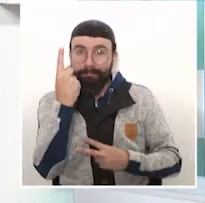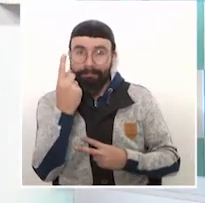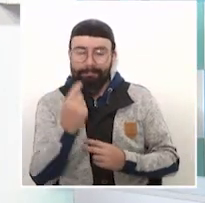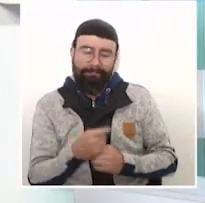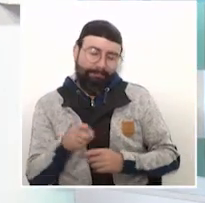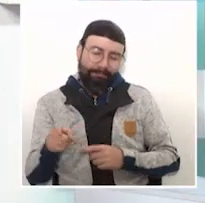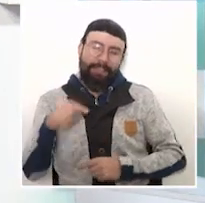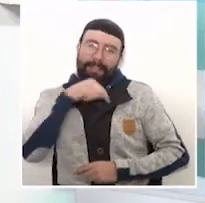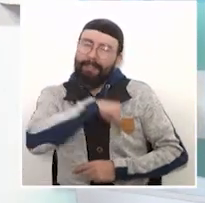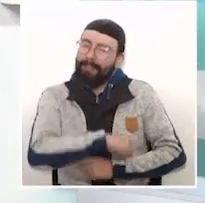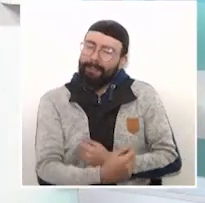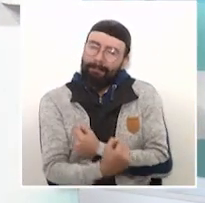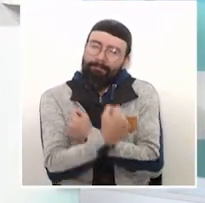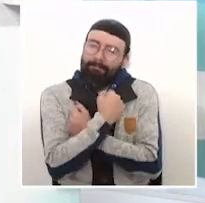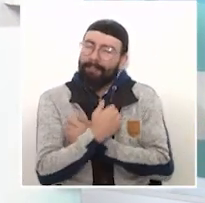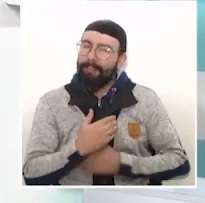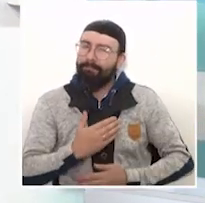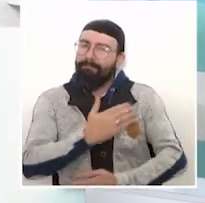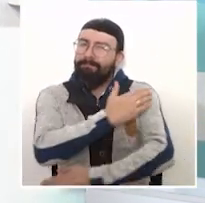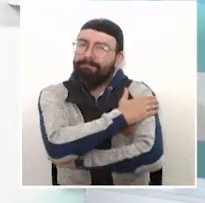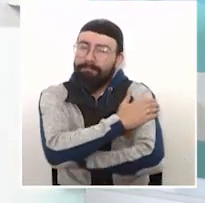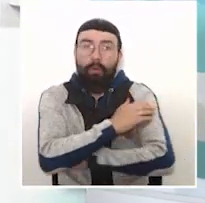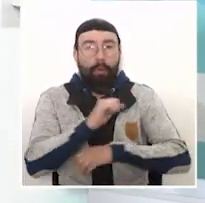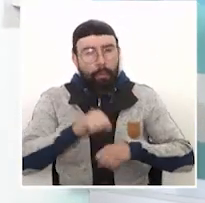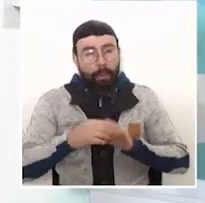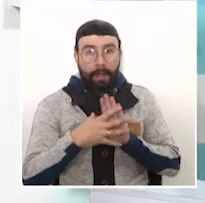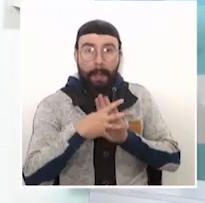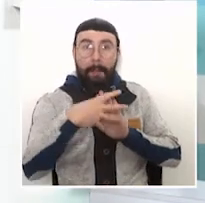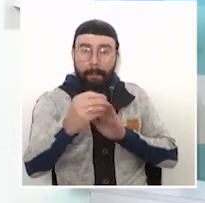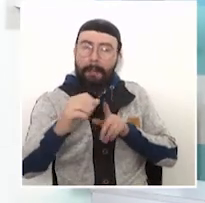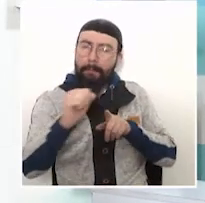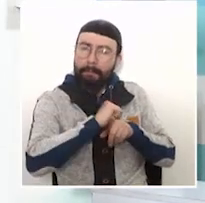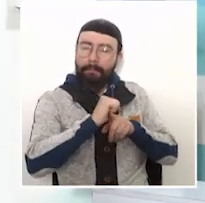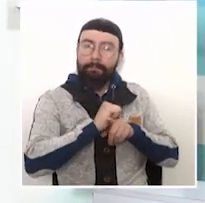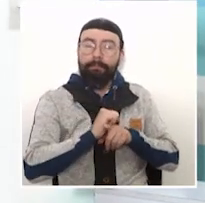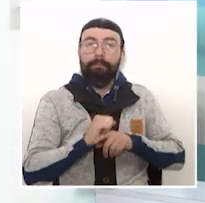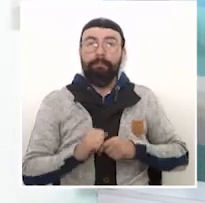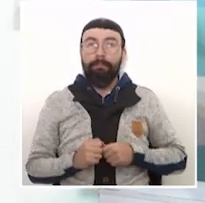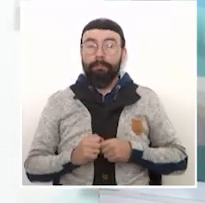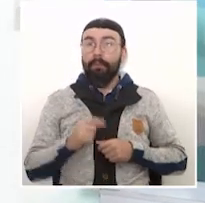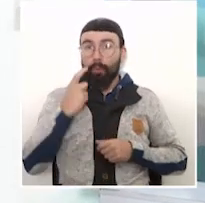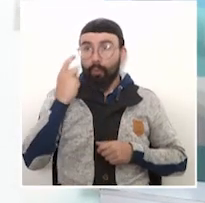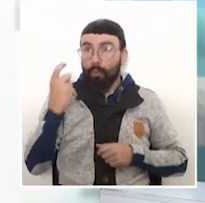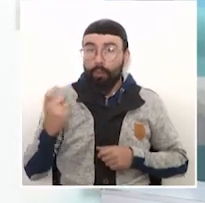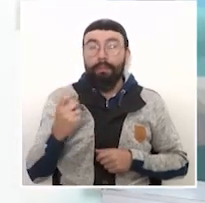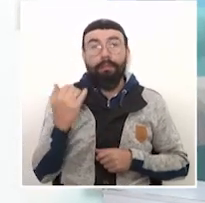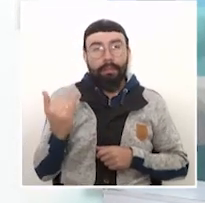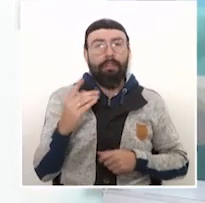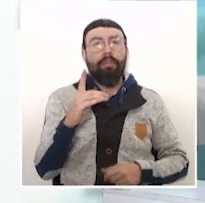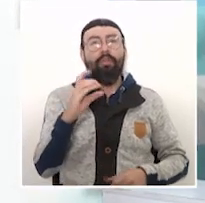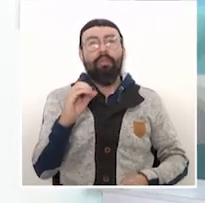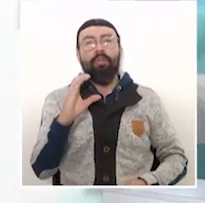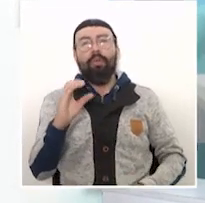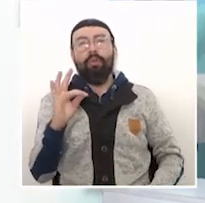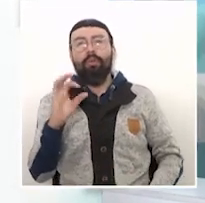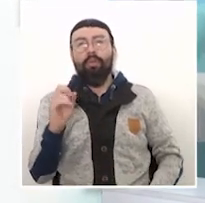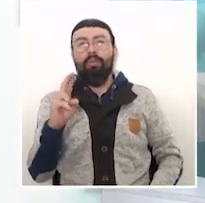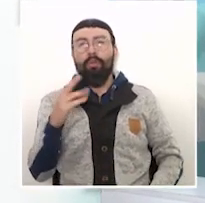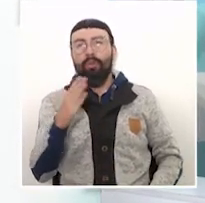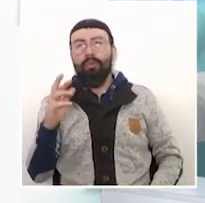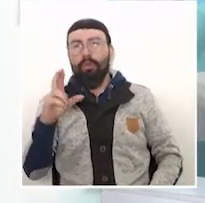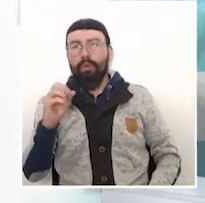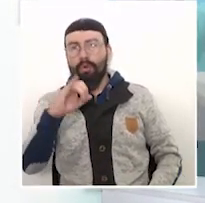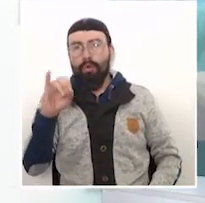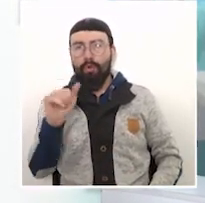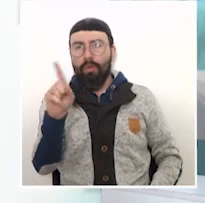ojalá podamos poner todos estos consejos en práctica. Los invitamos a que busquen Dr. Rojas en todas las redes sociales para que puedan aprender un